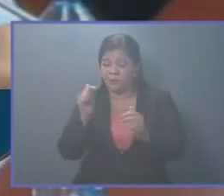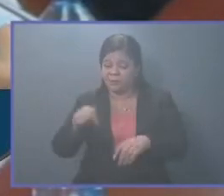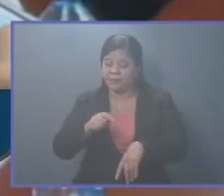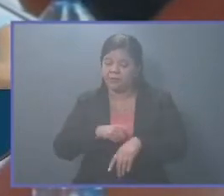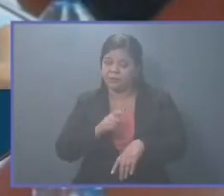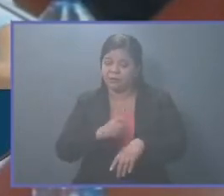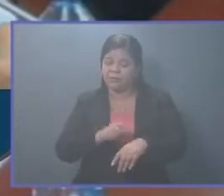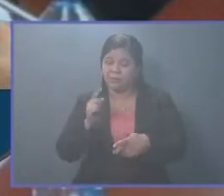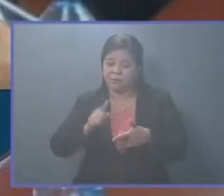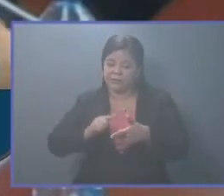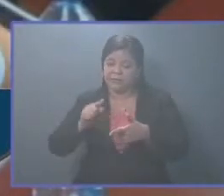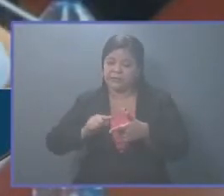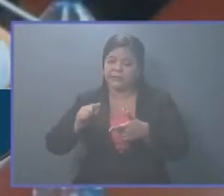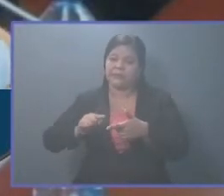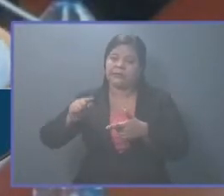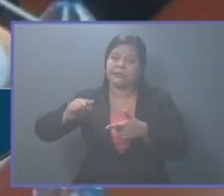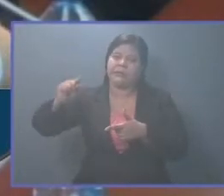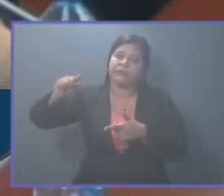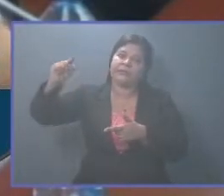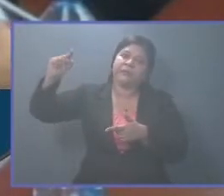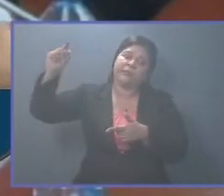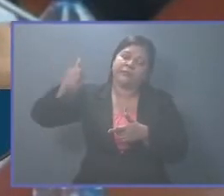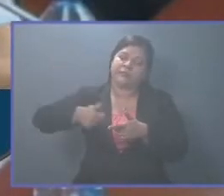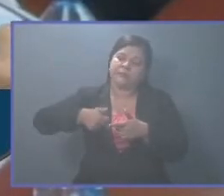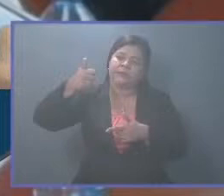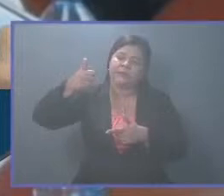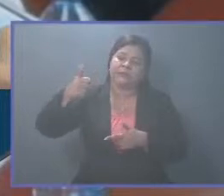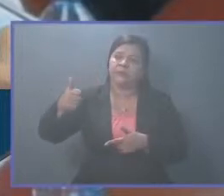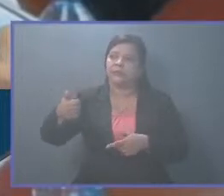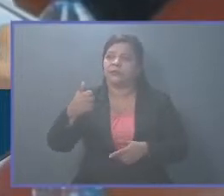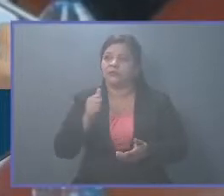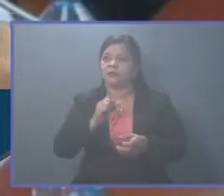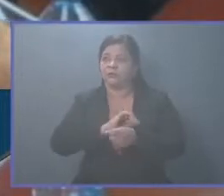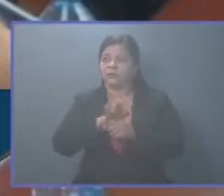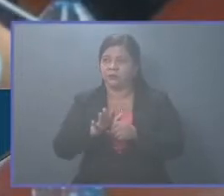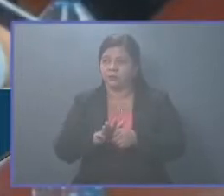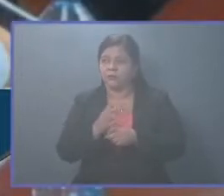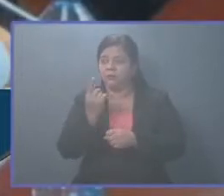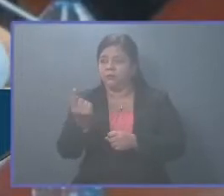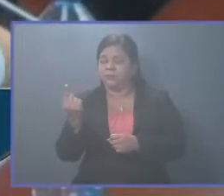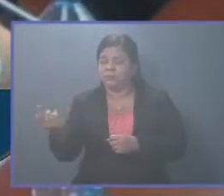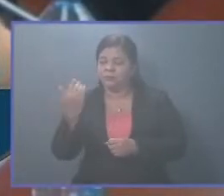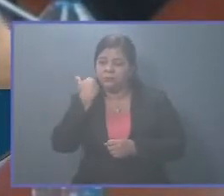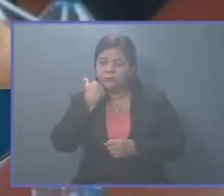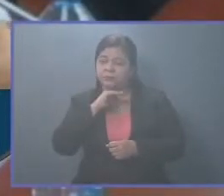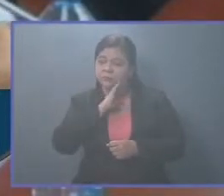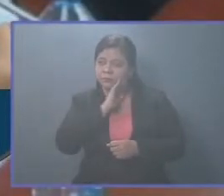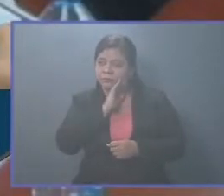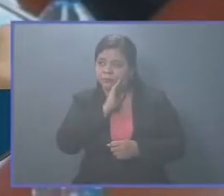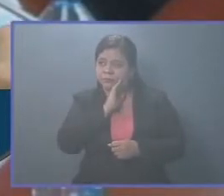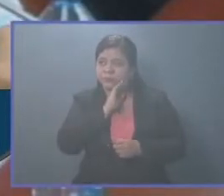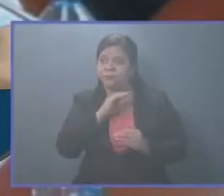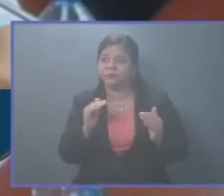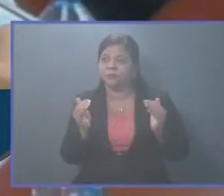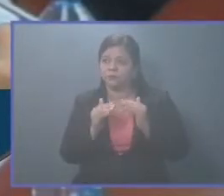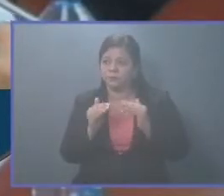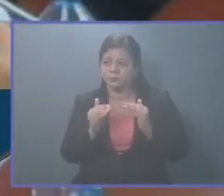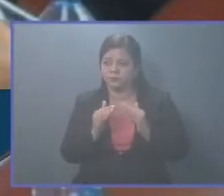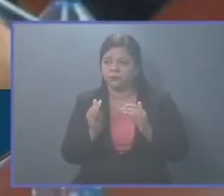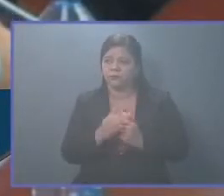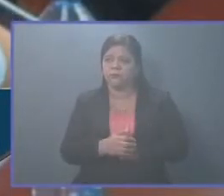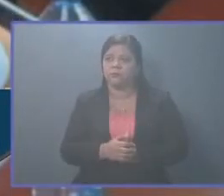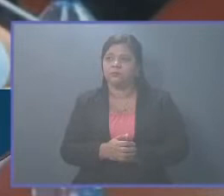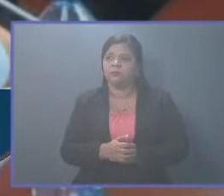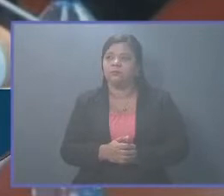momentos estamos teniendo una franca elevación de casos y de muertes a todo